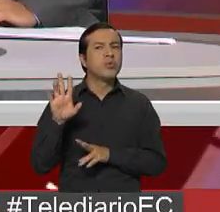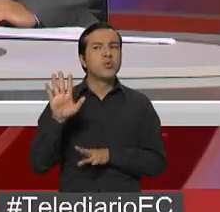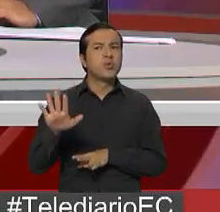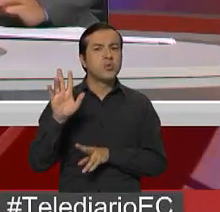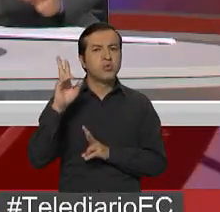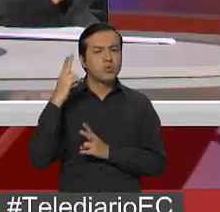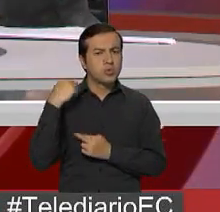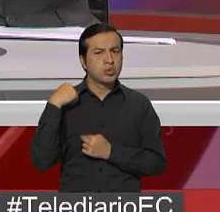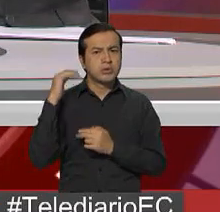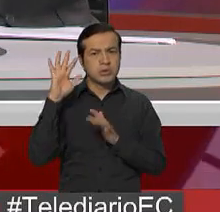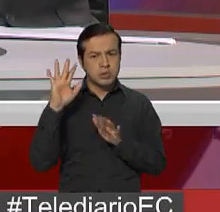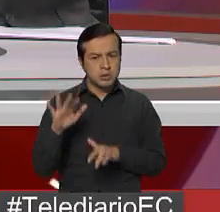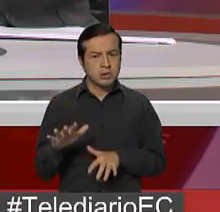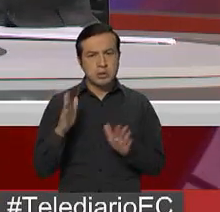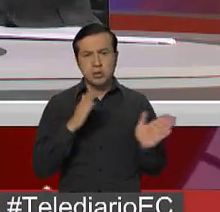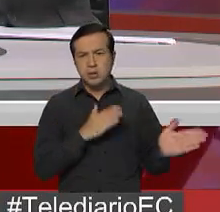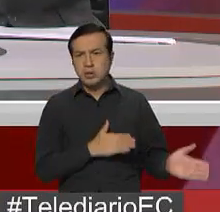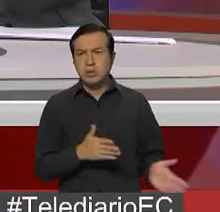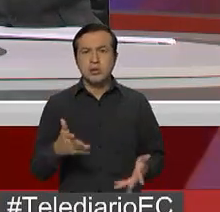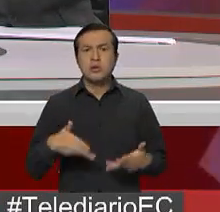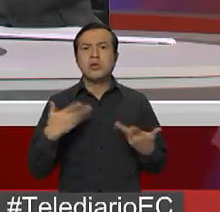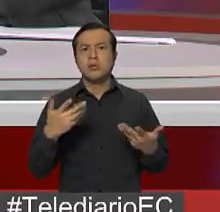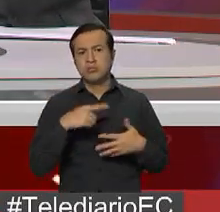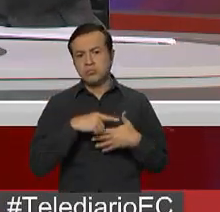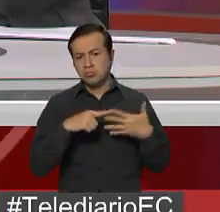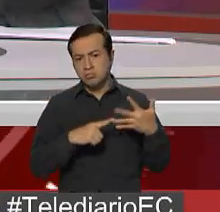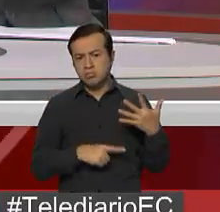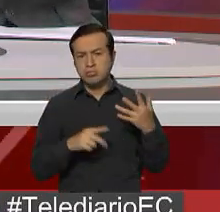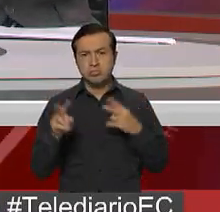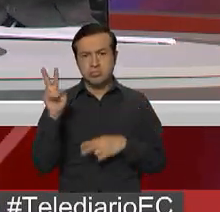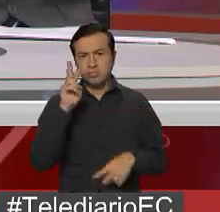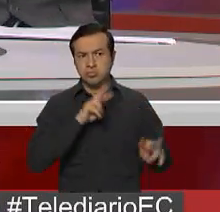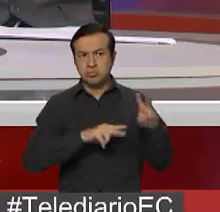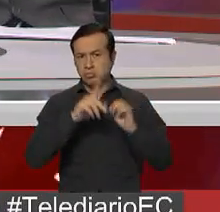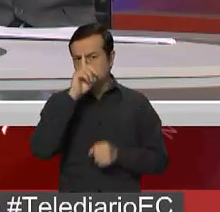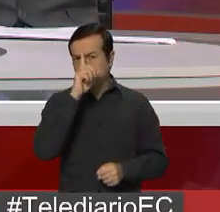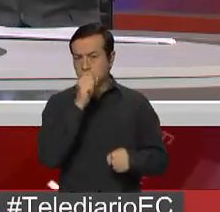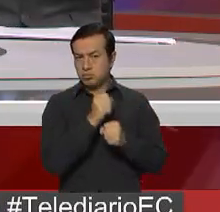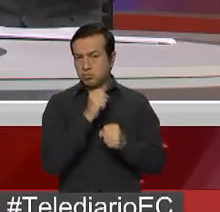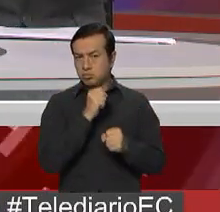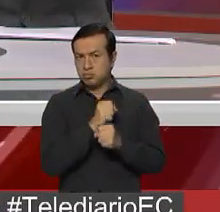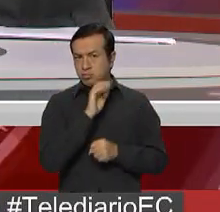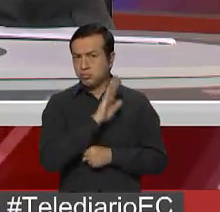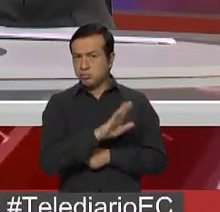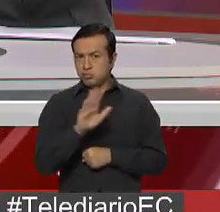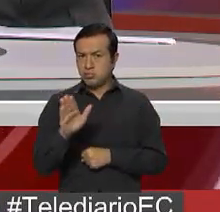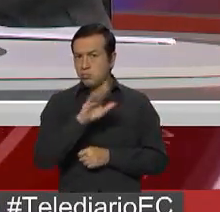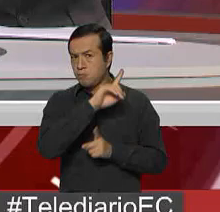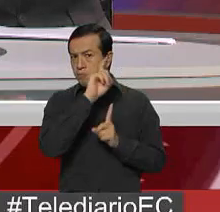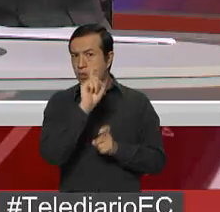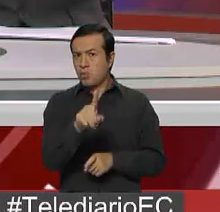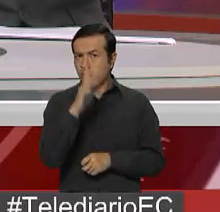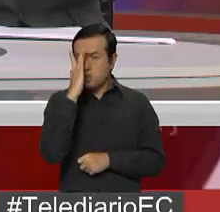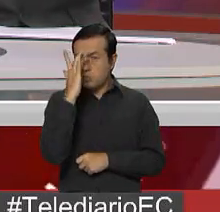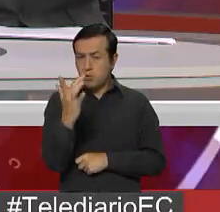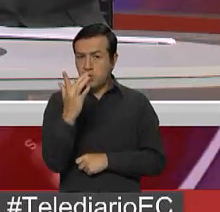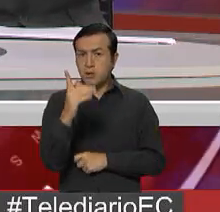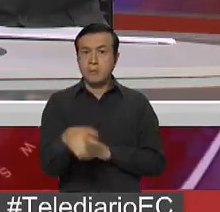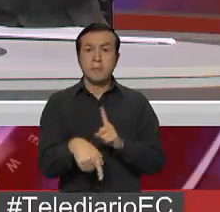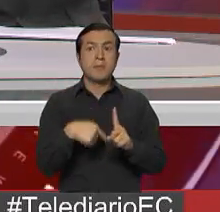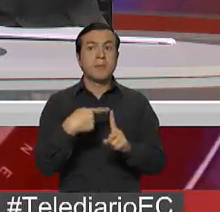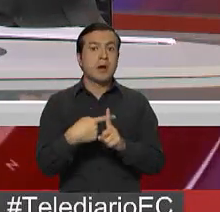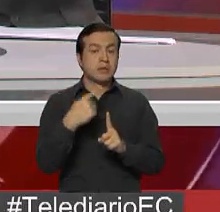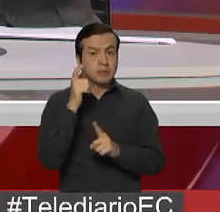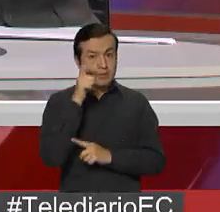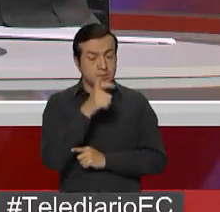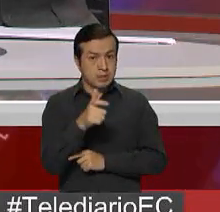secretaría anticorrupción que alcances y qué consecuencias tendrá el trabajo que ustedes estén realizando le pregunto esto porque paralelamente también